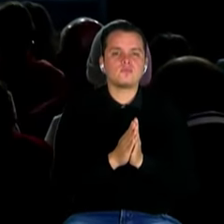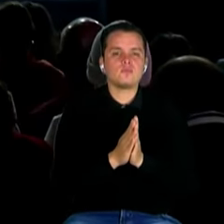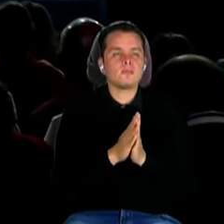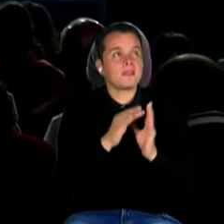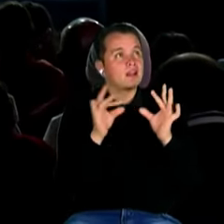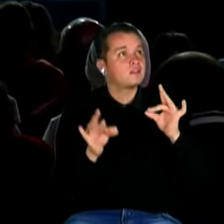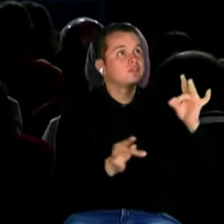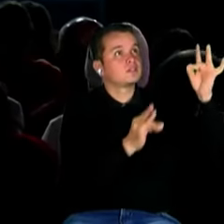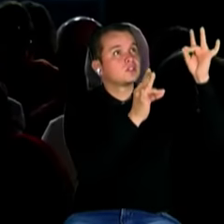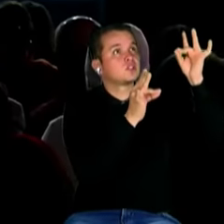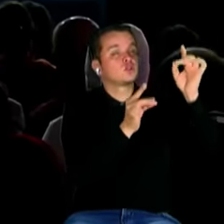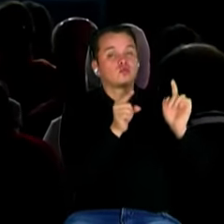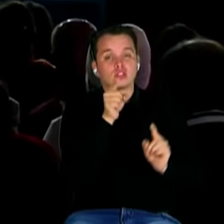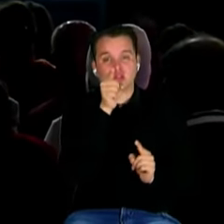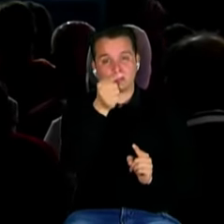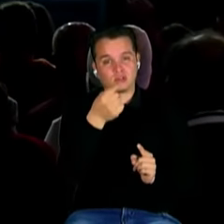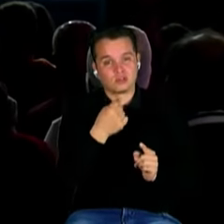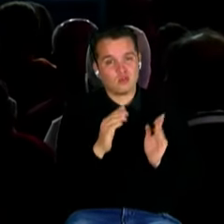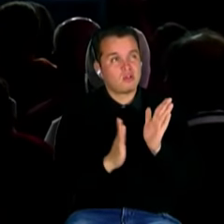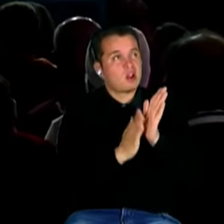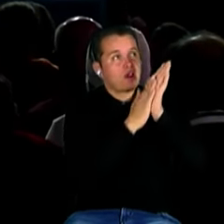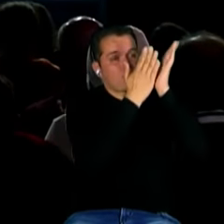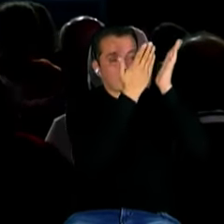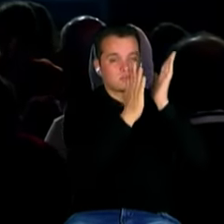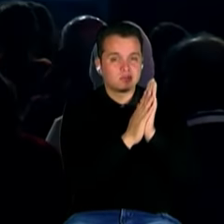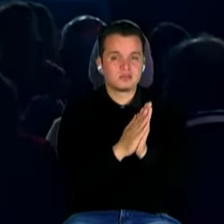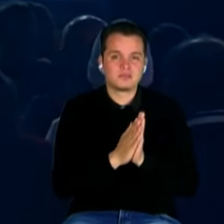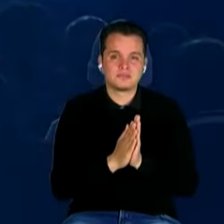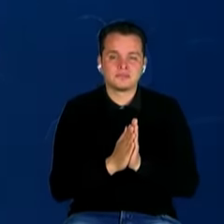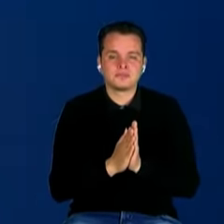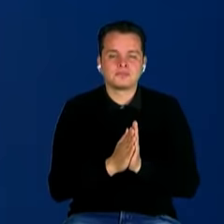Él es digno de que tú y yo le alabemos.